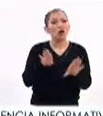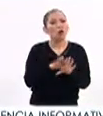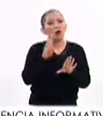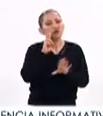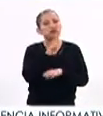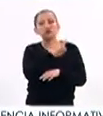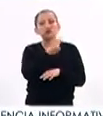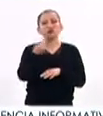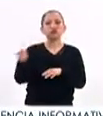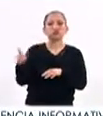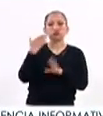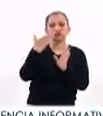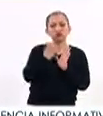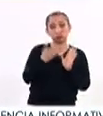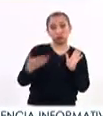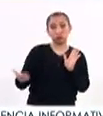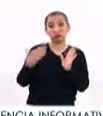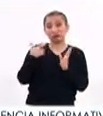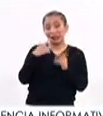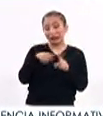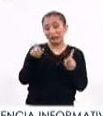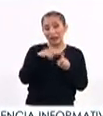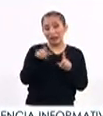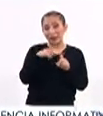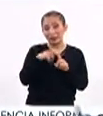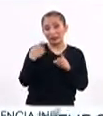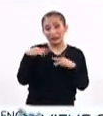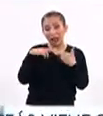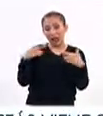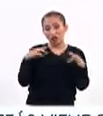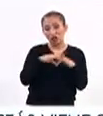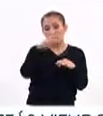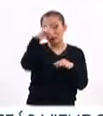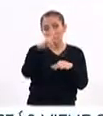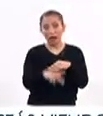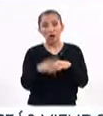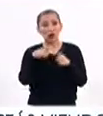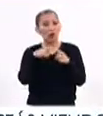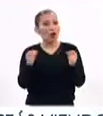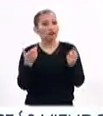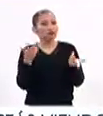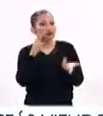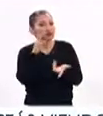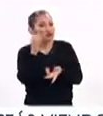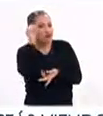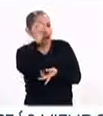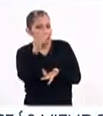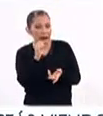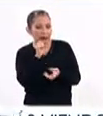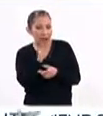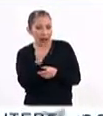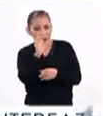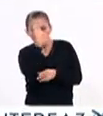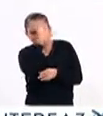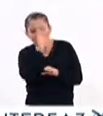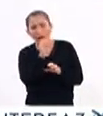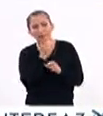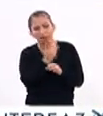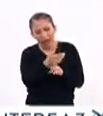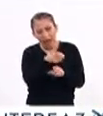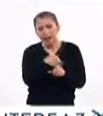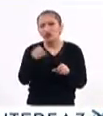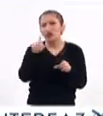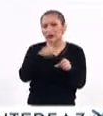te ha parecido a lo largo, pues ya de varias décadas, la relación entre México y Japón? Además del aspecto cultural, el